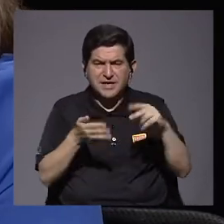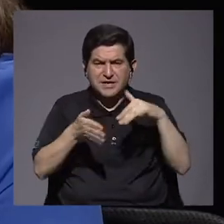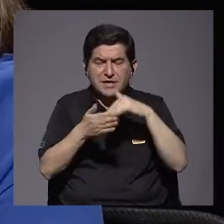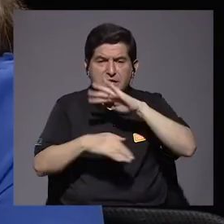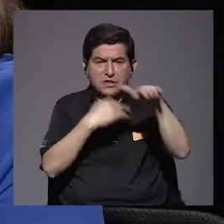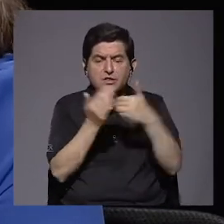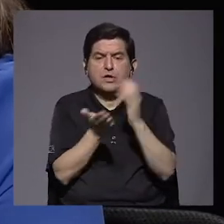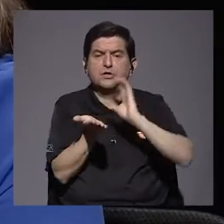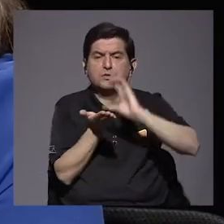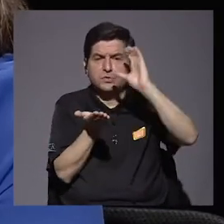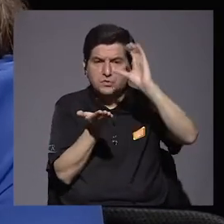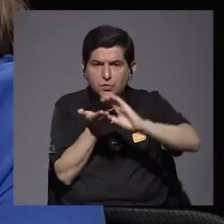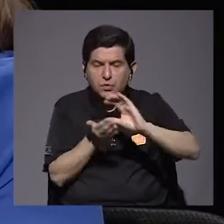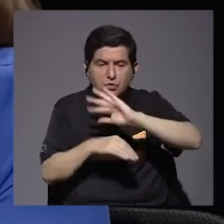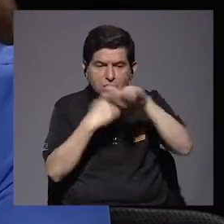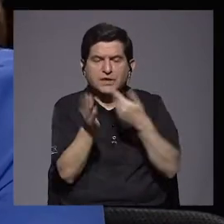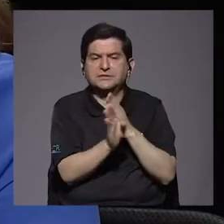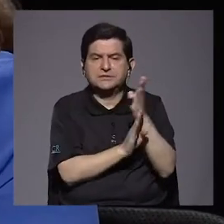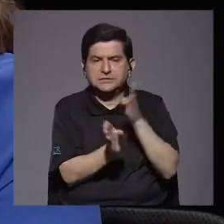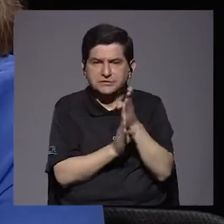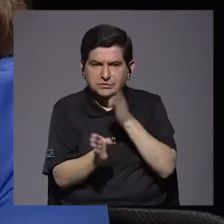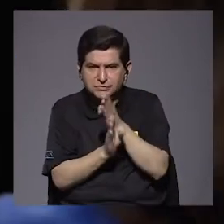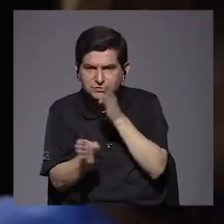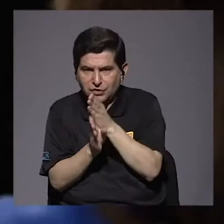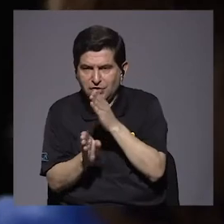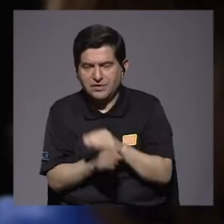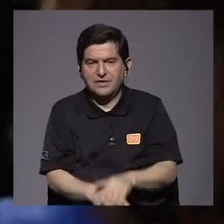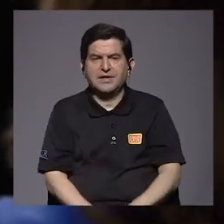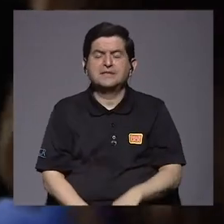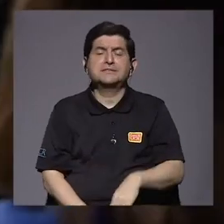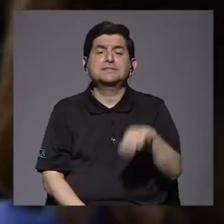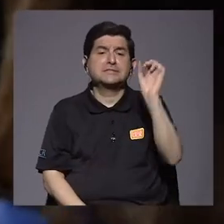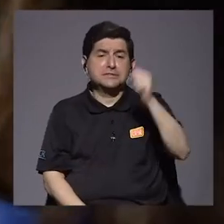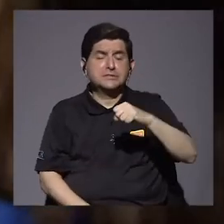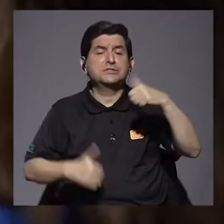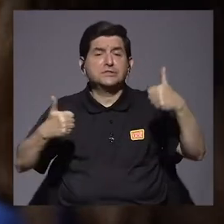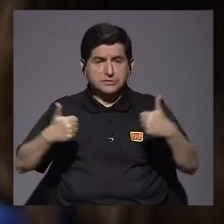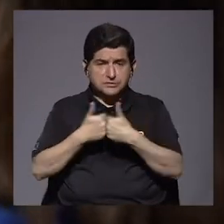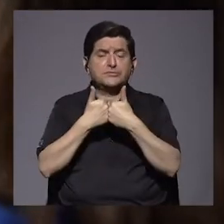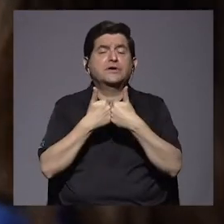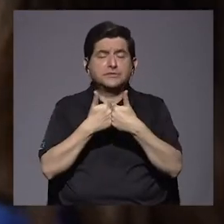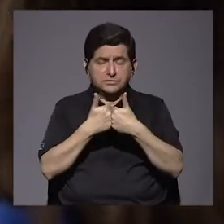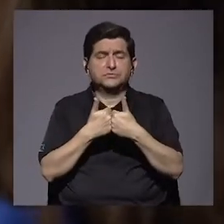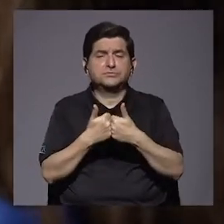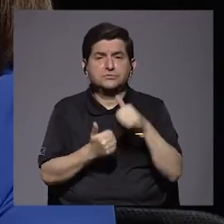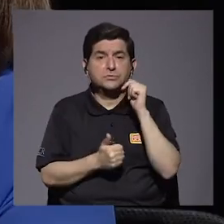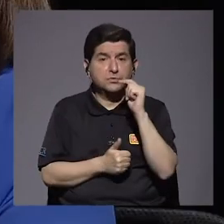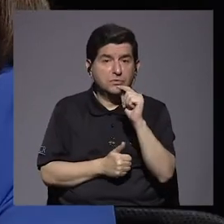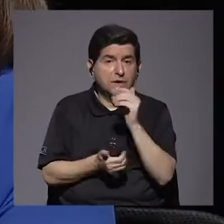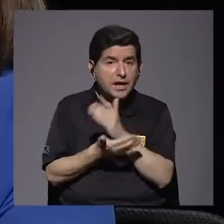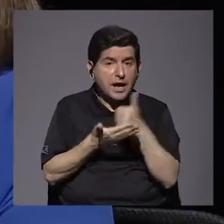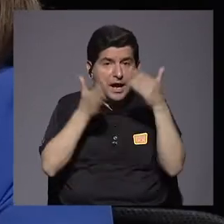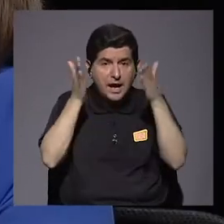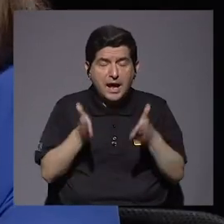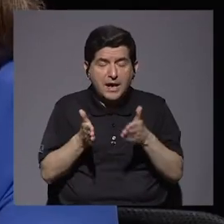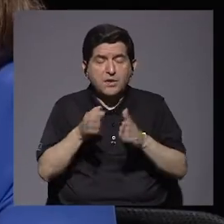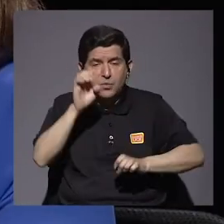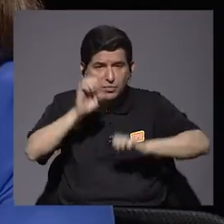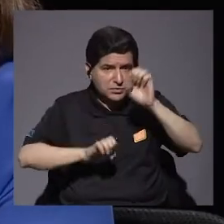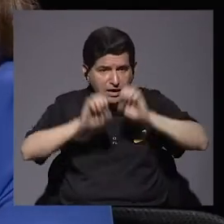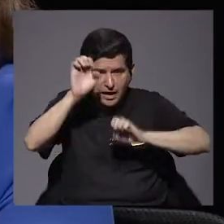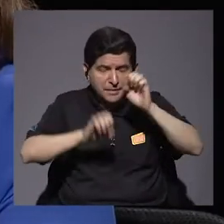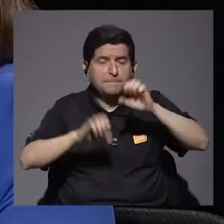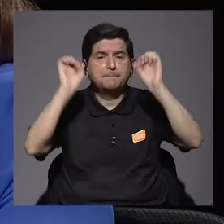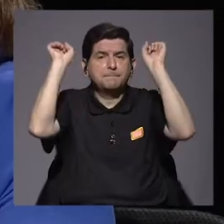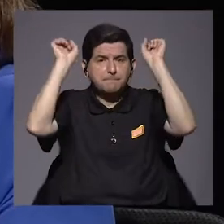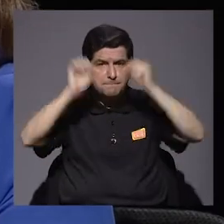todos los cursos, ¿verdad? Uh-huh. De todas las carreras, y que sí ha tenido sus retos y sus desafíos, porque usted, algunos tipos de